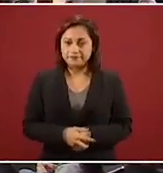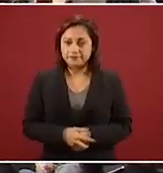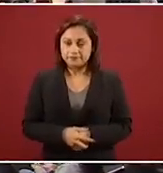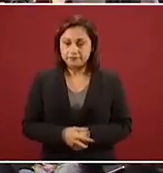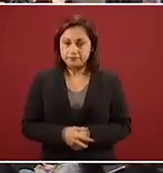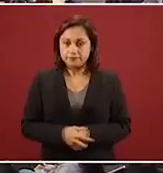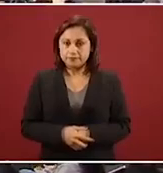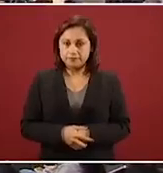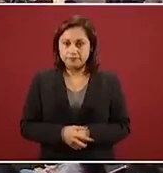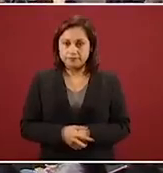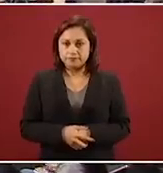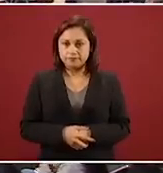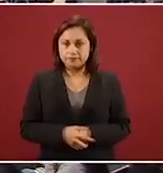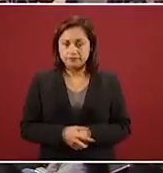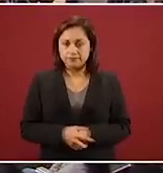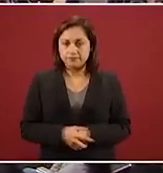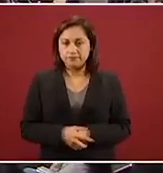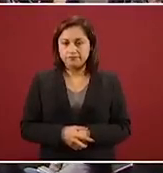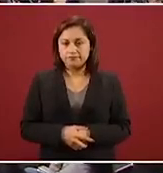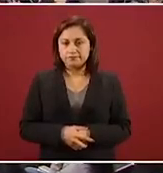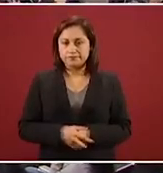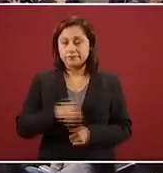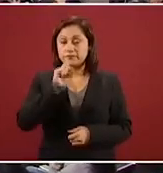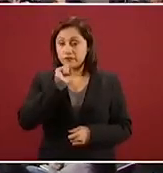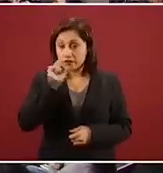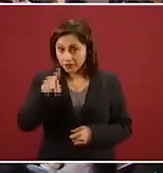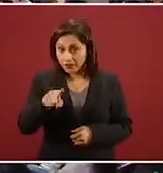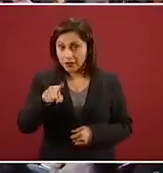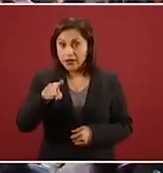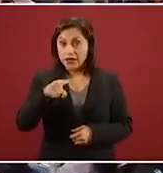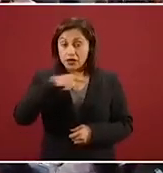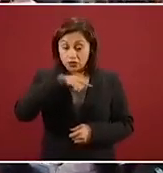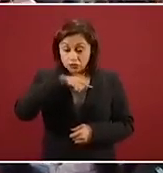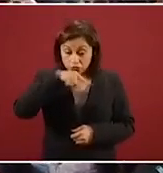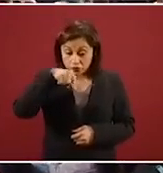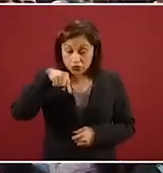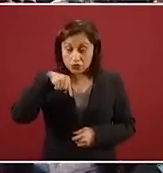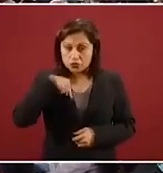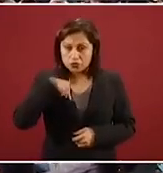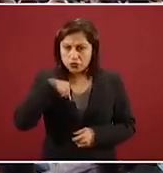lo que nosotros hacemos es garantizar derechos